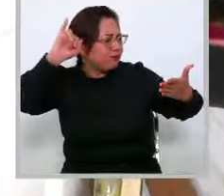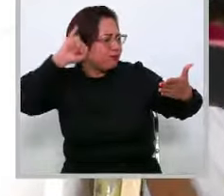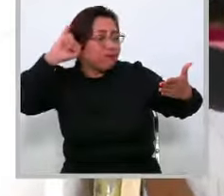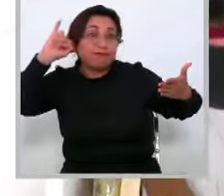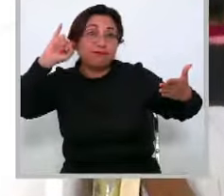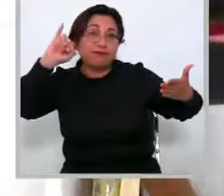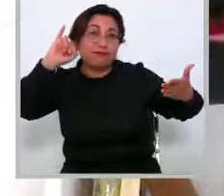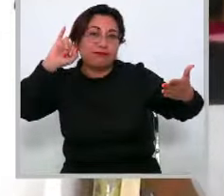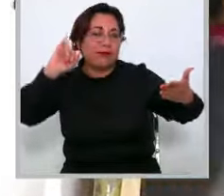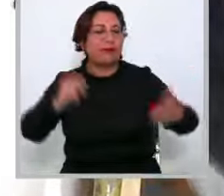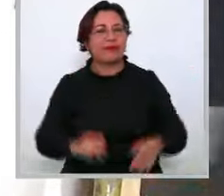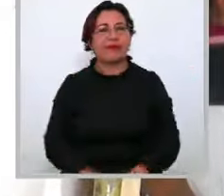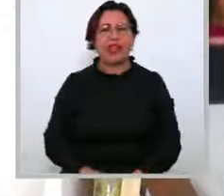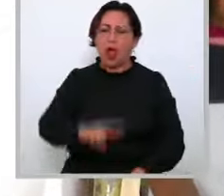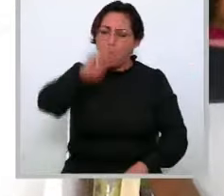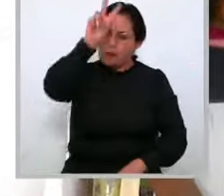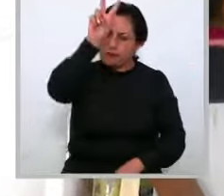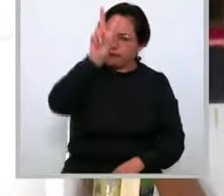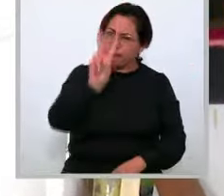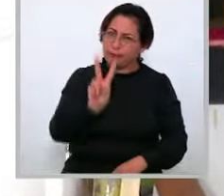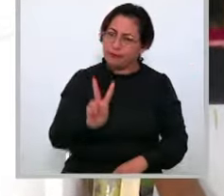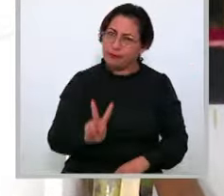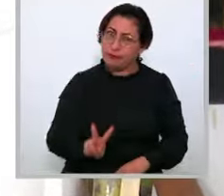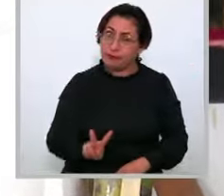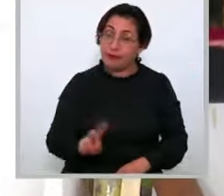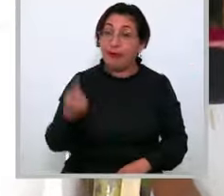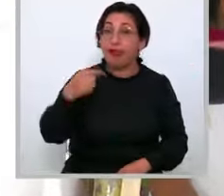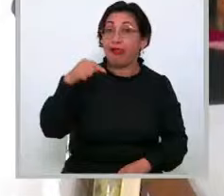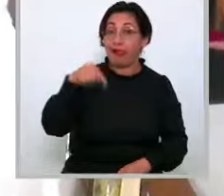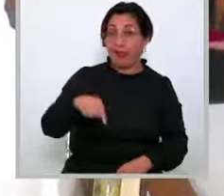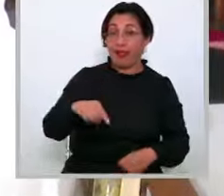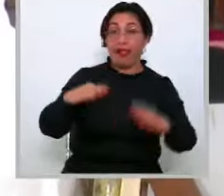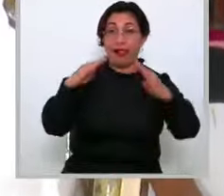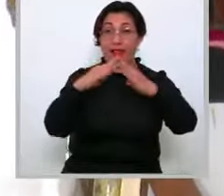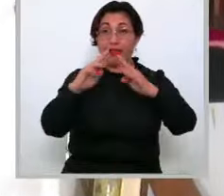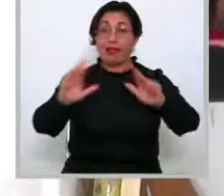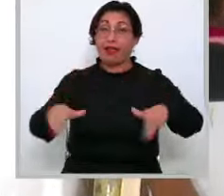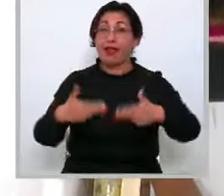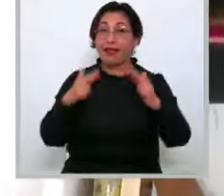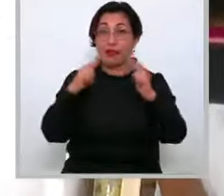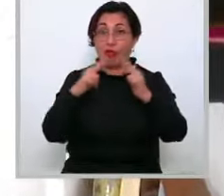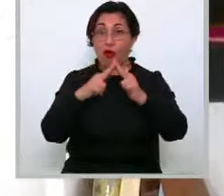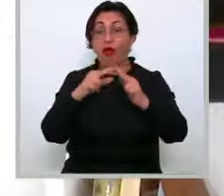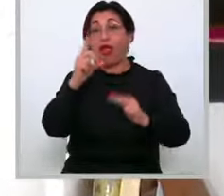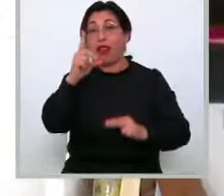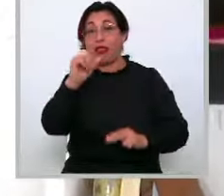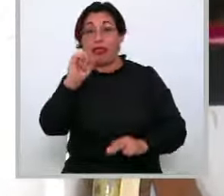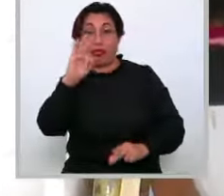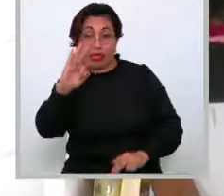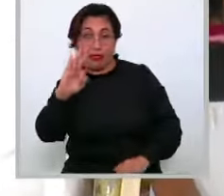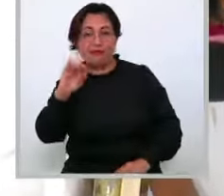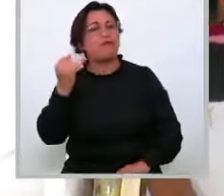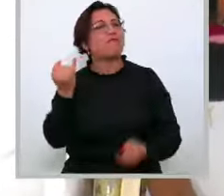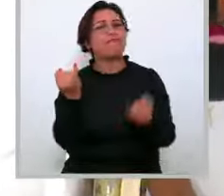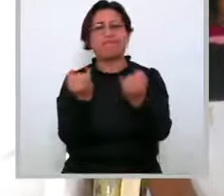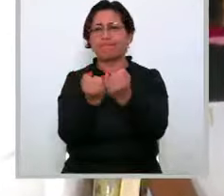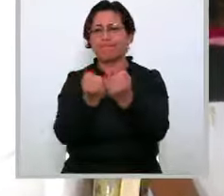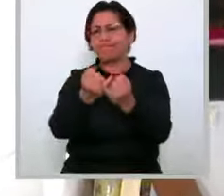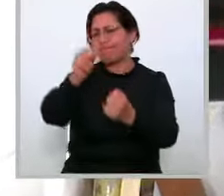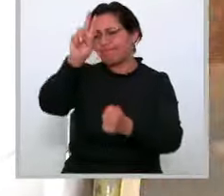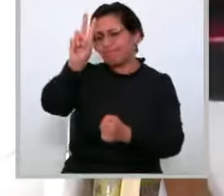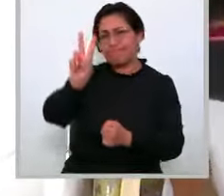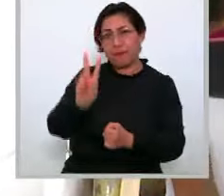también todos los viernes de lectura se hace en las casas hogares del sistema DIF, ¿no? Es todos los viernes estamos aumentando la